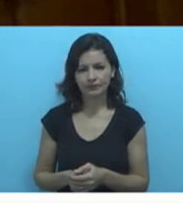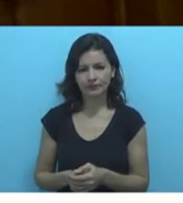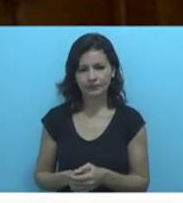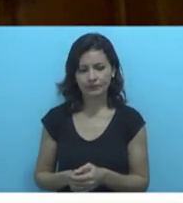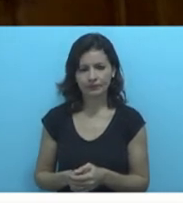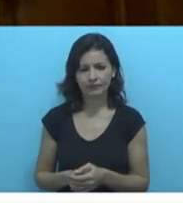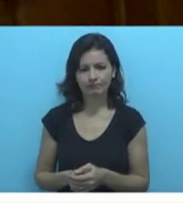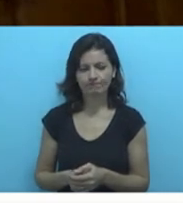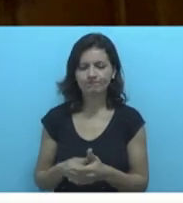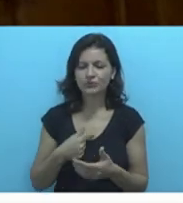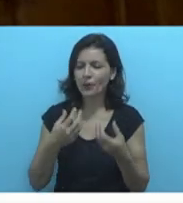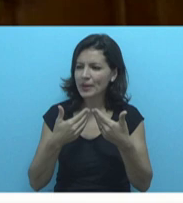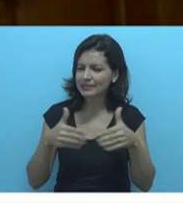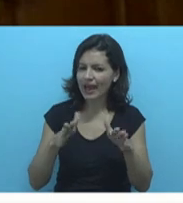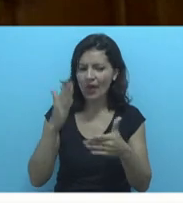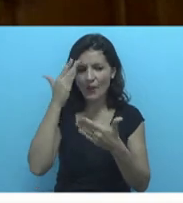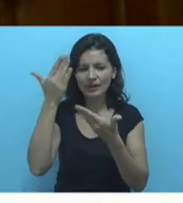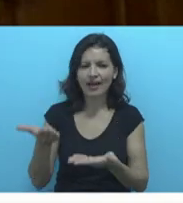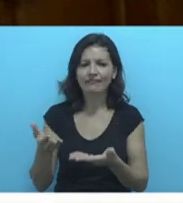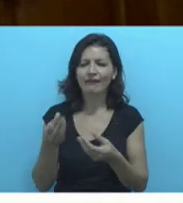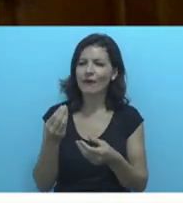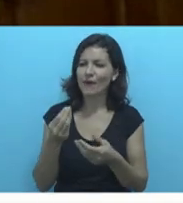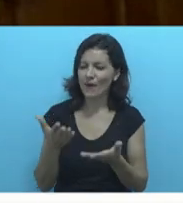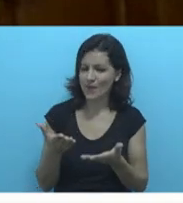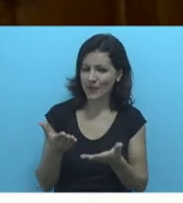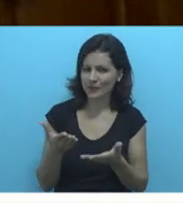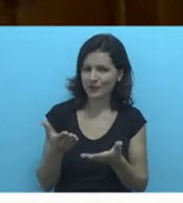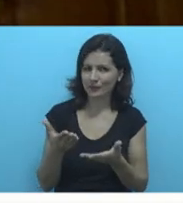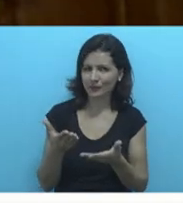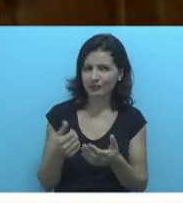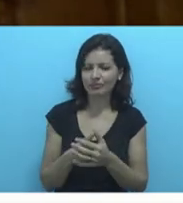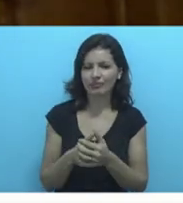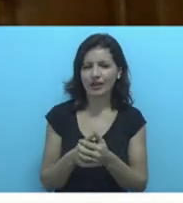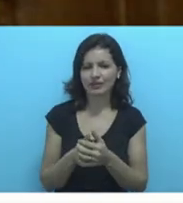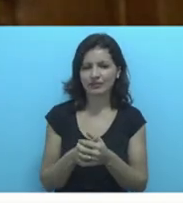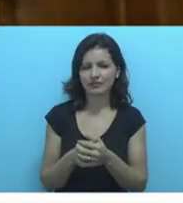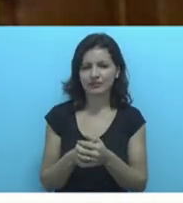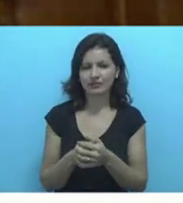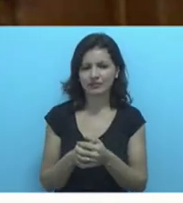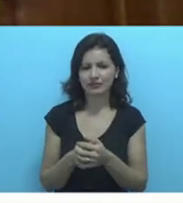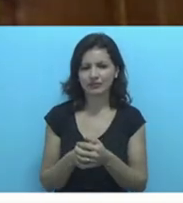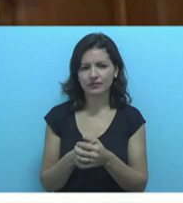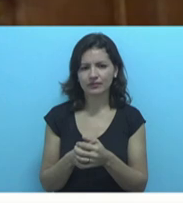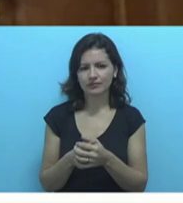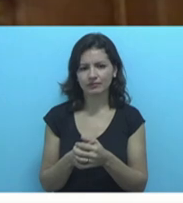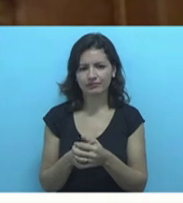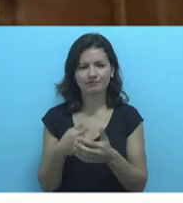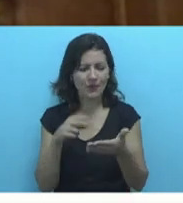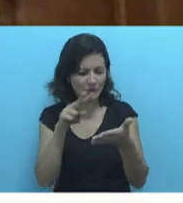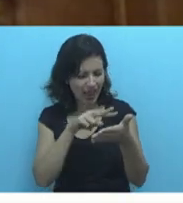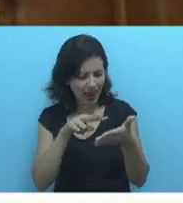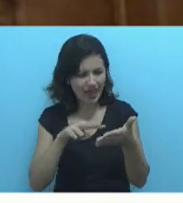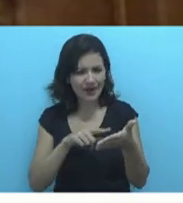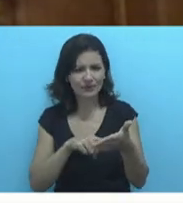empezar mi homenaje a Miguel, o las palabras que quiero hacer en alusión a Miguel, leyendo unos fragmentos de